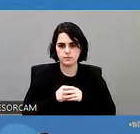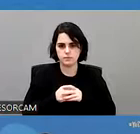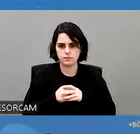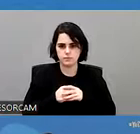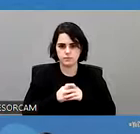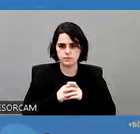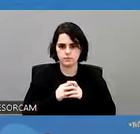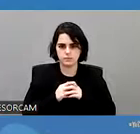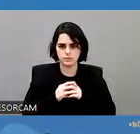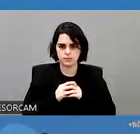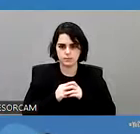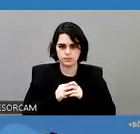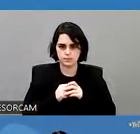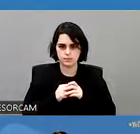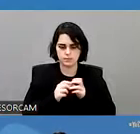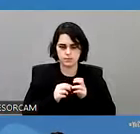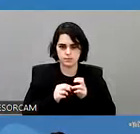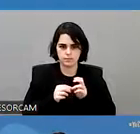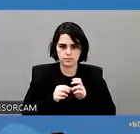pues, soy yo,